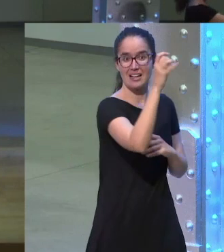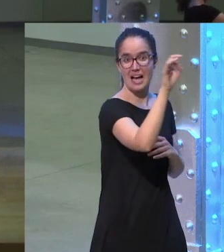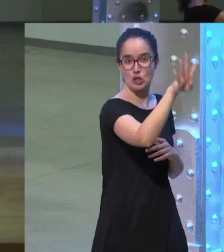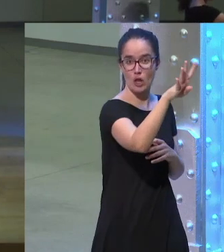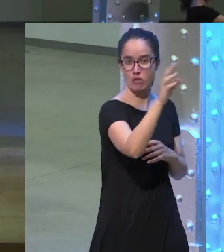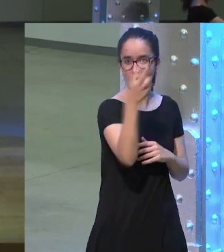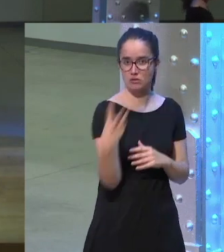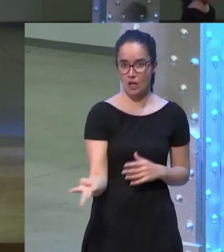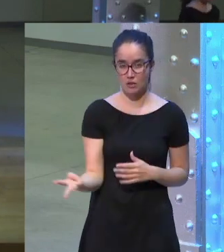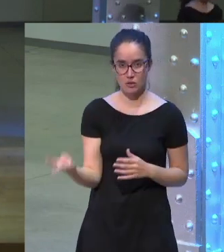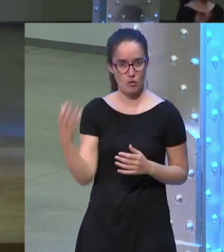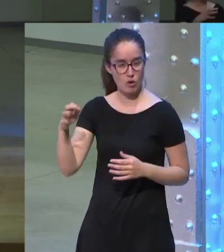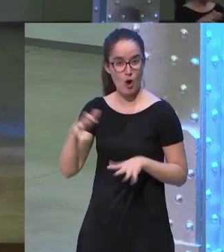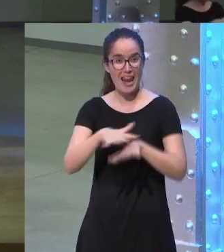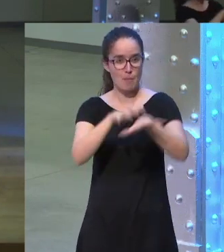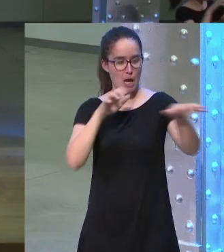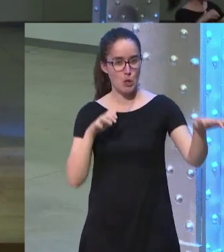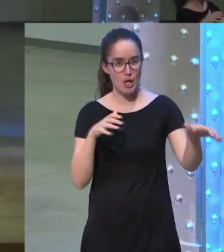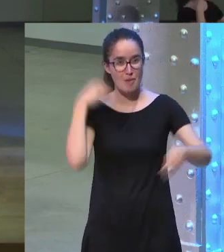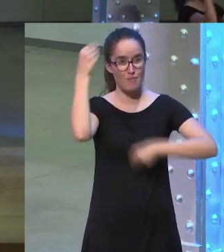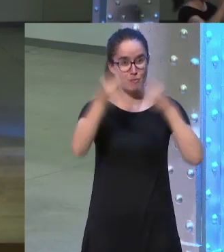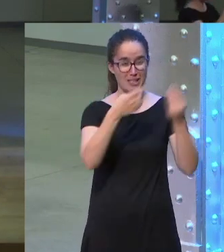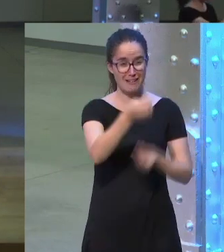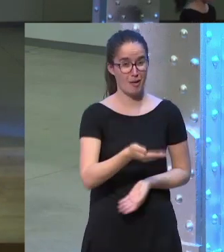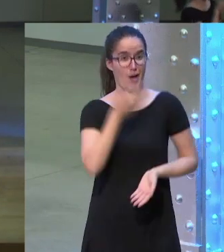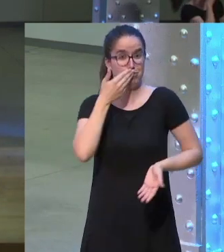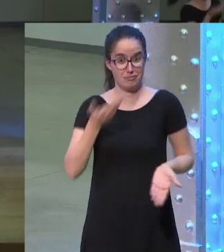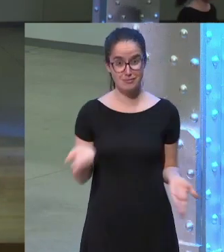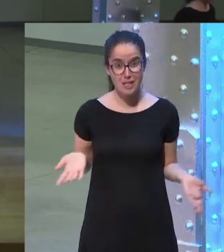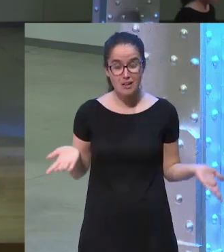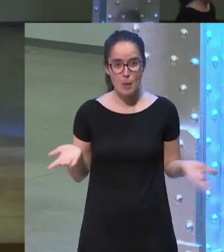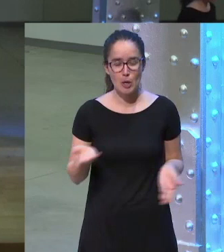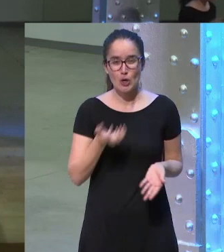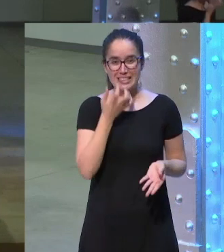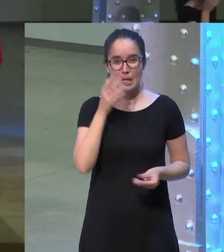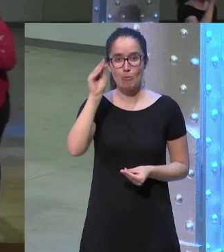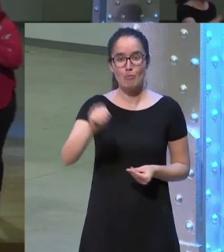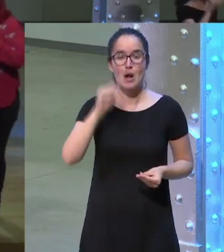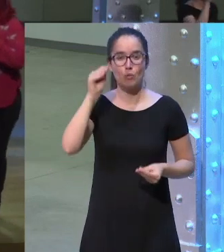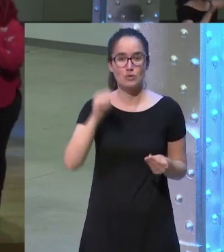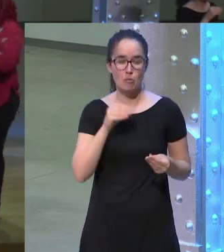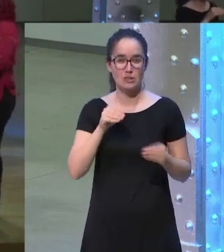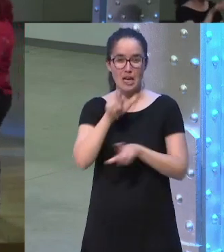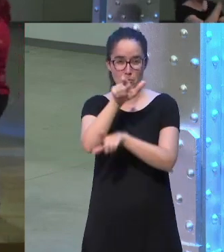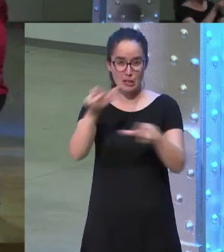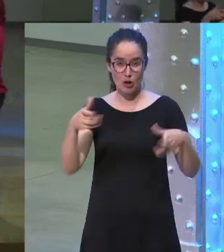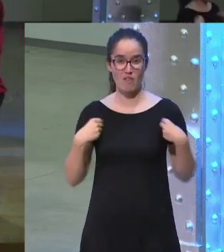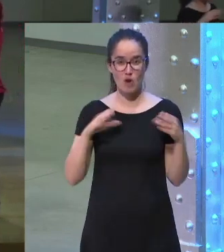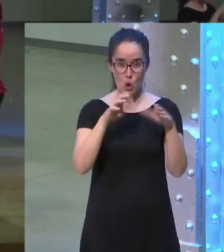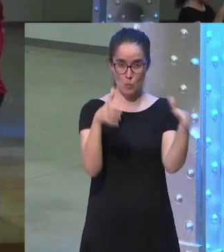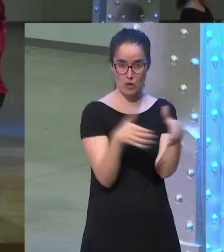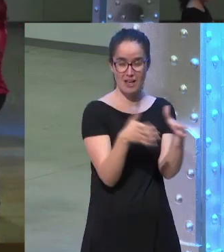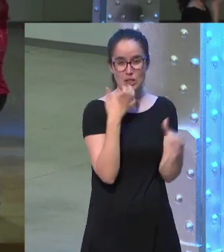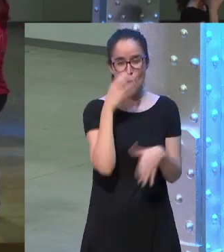lo piensan, está clarísimo. La mayoría piensa que es ridículo. Pero si le preguntamos a los que viven en la comunidad, ocurre algo así.